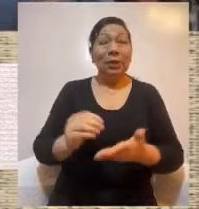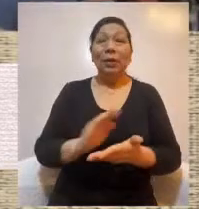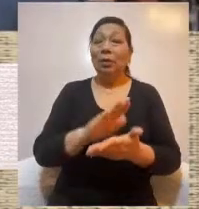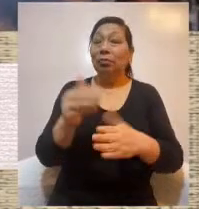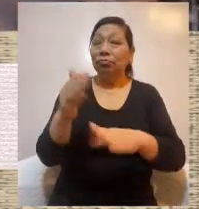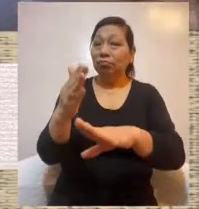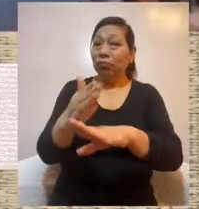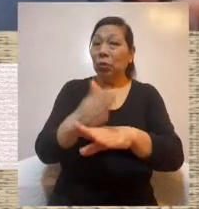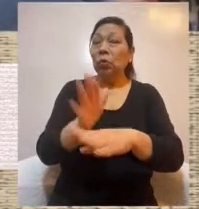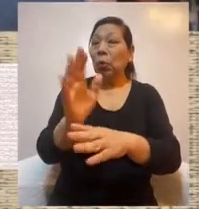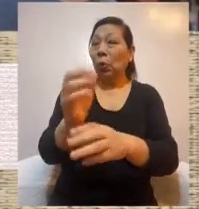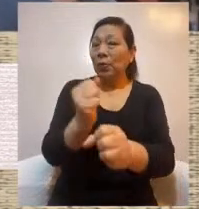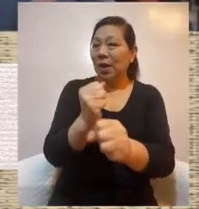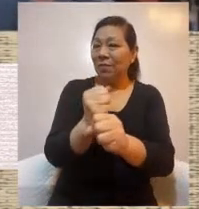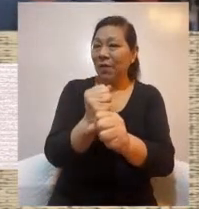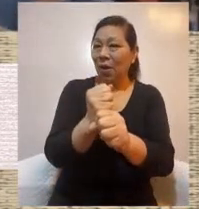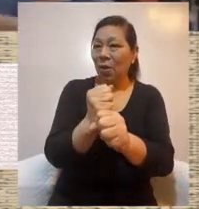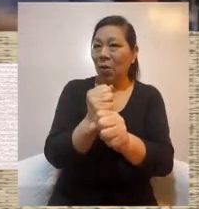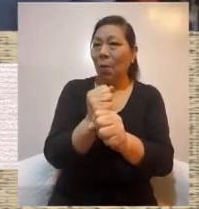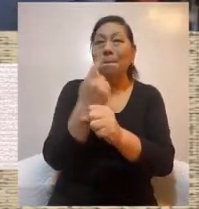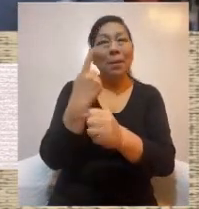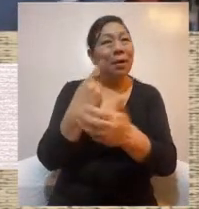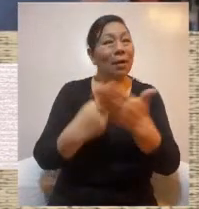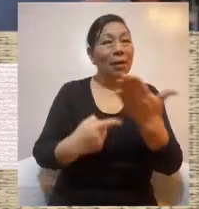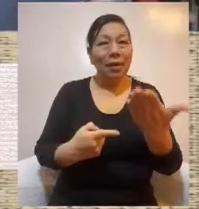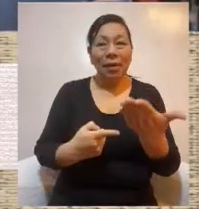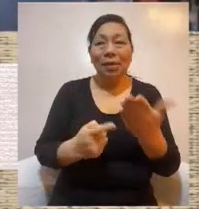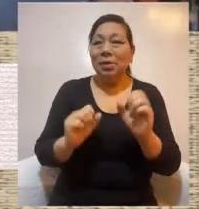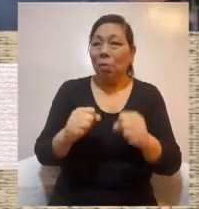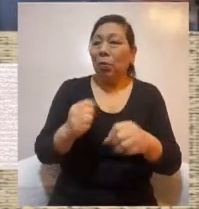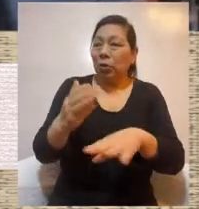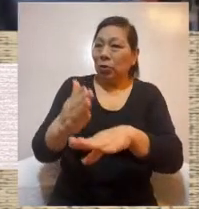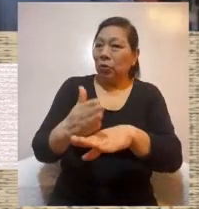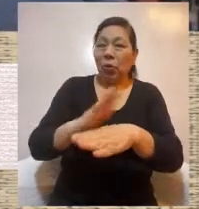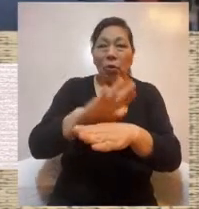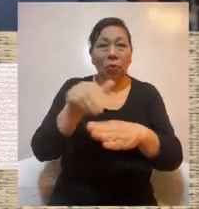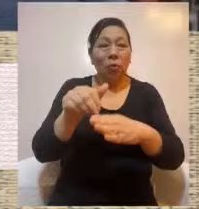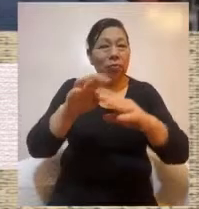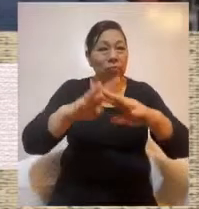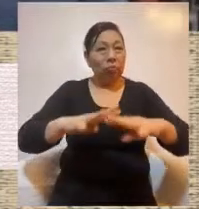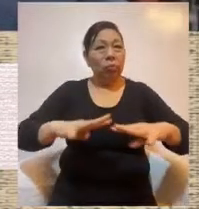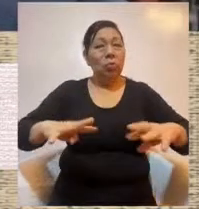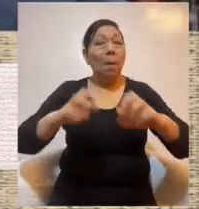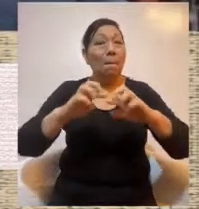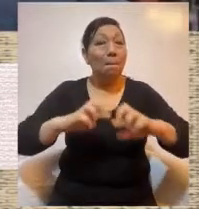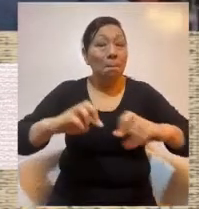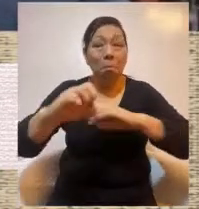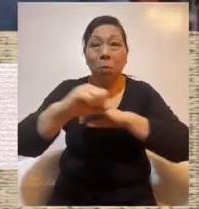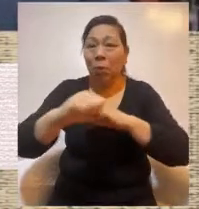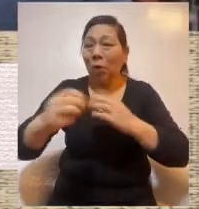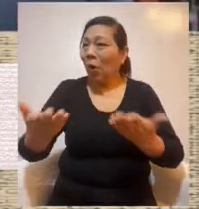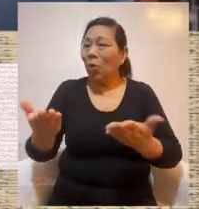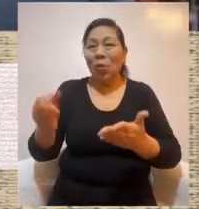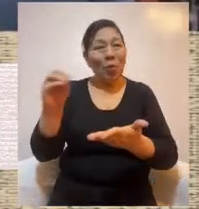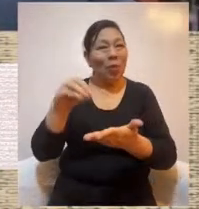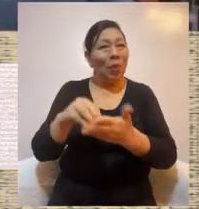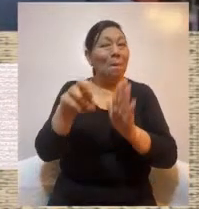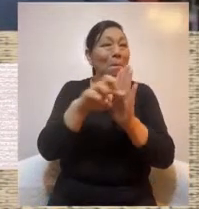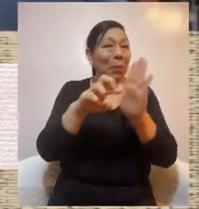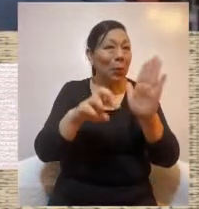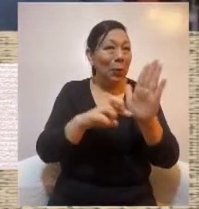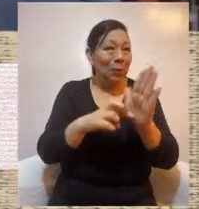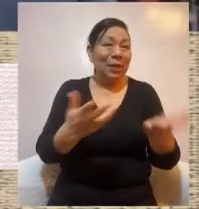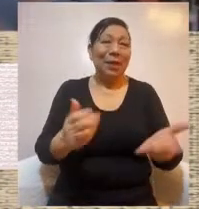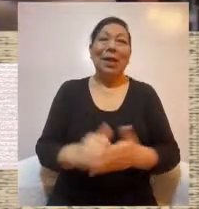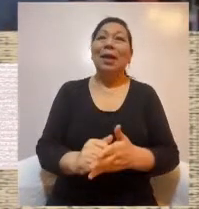y concretamente desarrollar sus funciones con el propósito de que se puedan desarrollar todas las audiencias públicas, pues no era compatible con